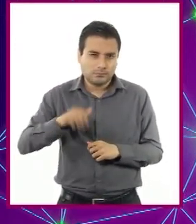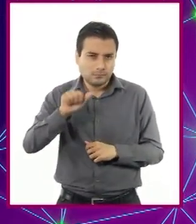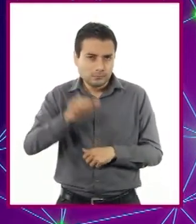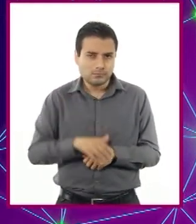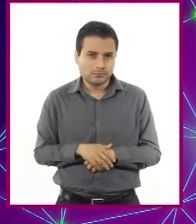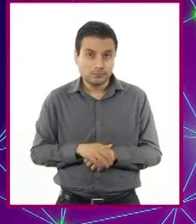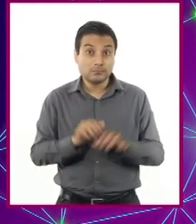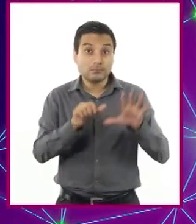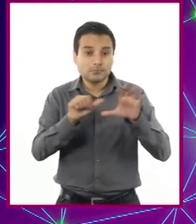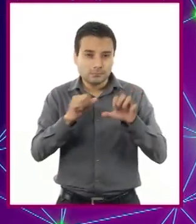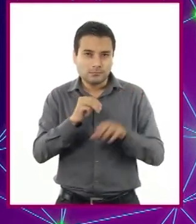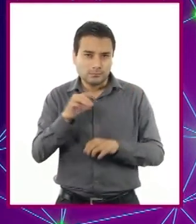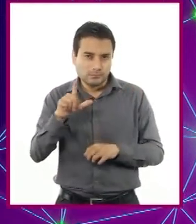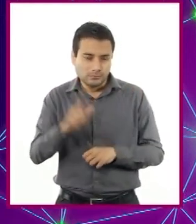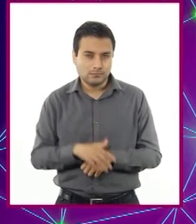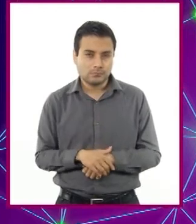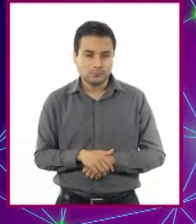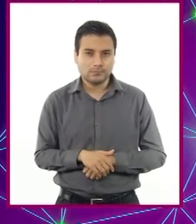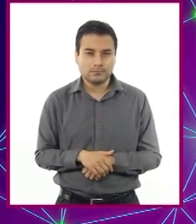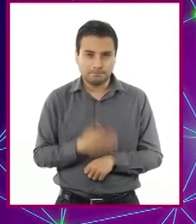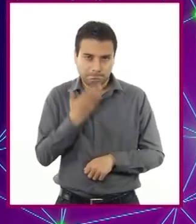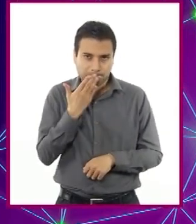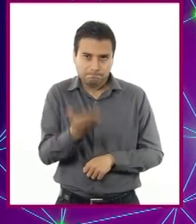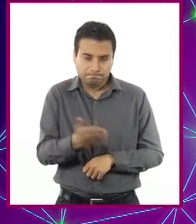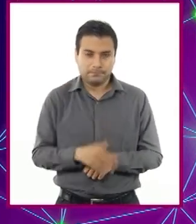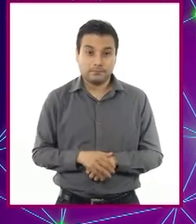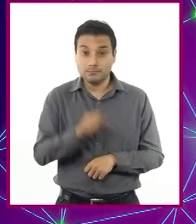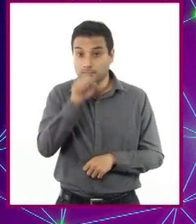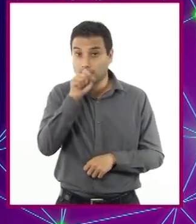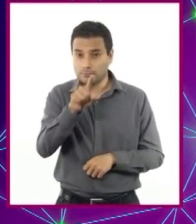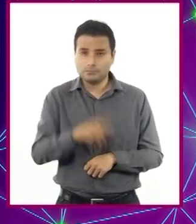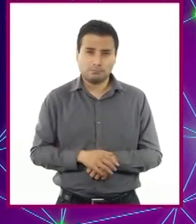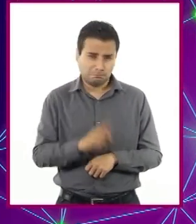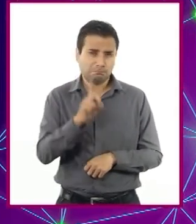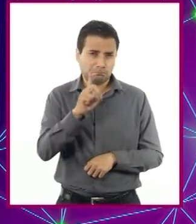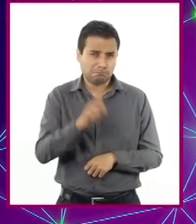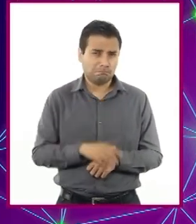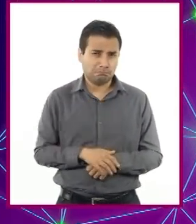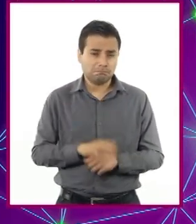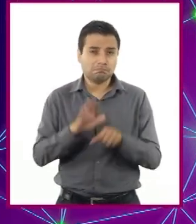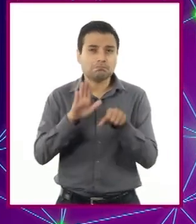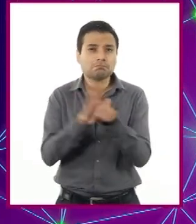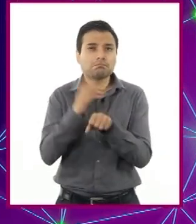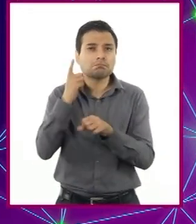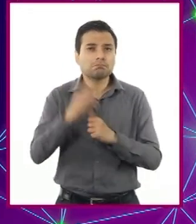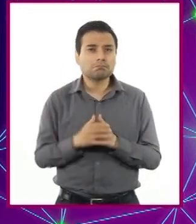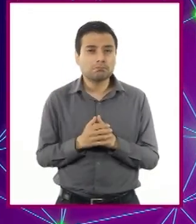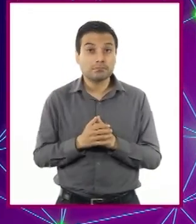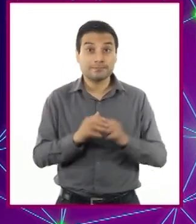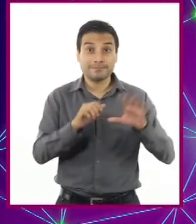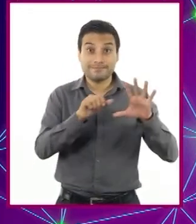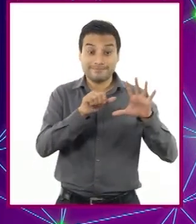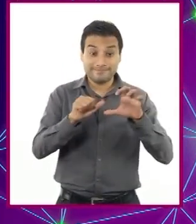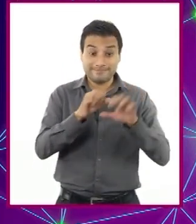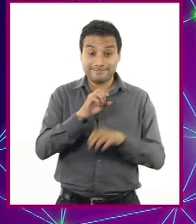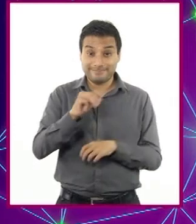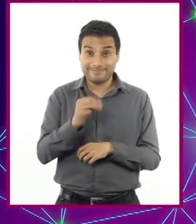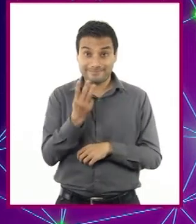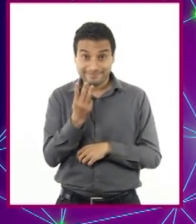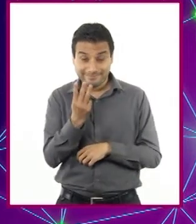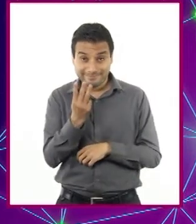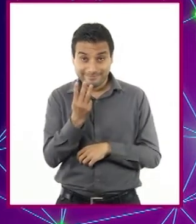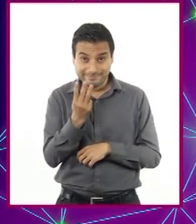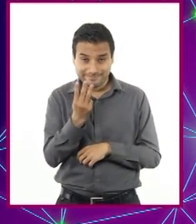de 600 mililitros. Y también puede comprar el recipiente D, porque tiene 600 centímetros cúbicos de